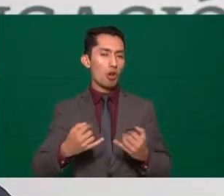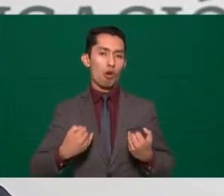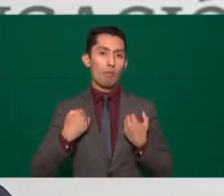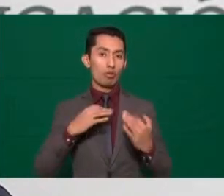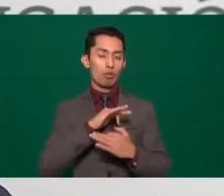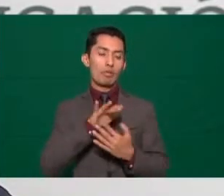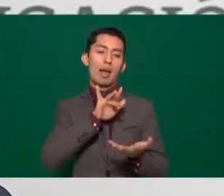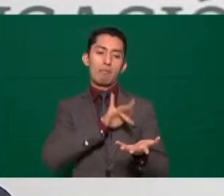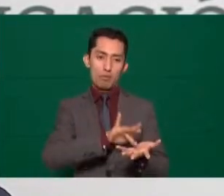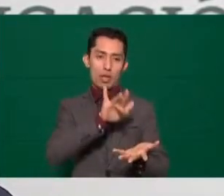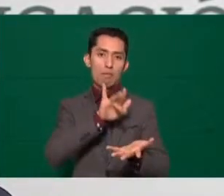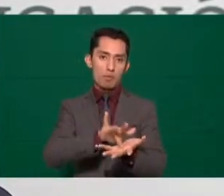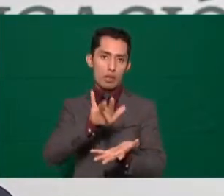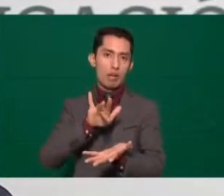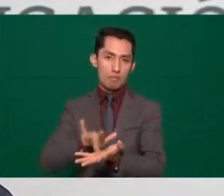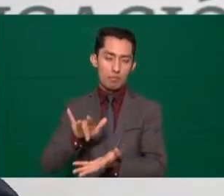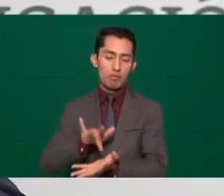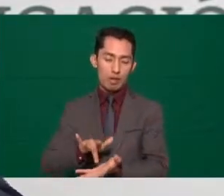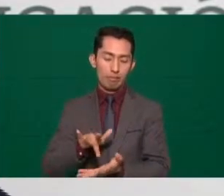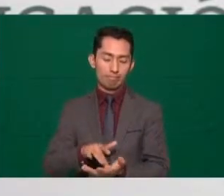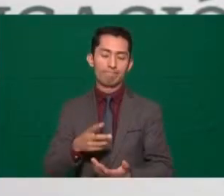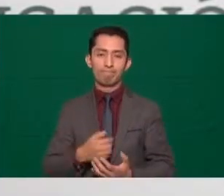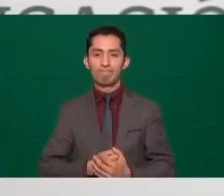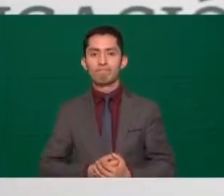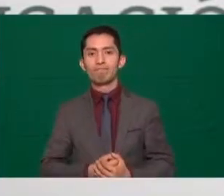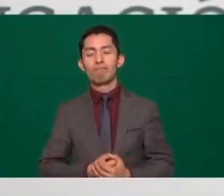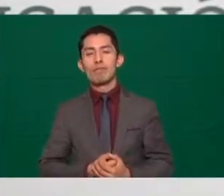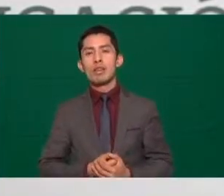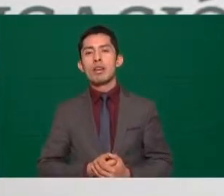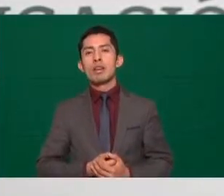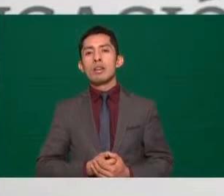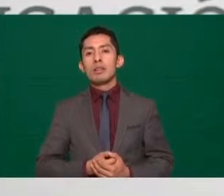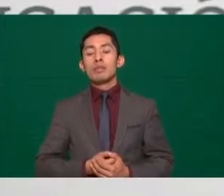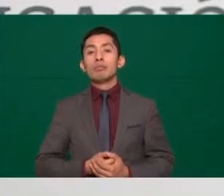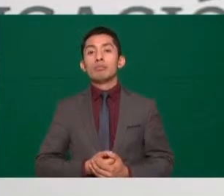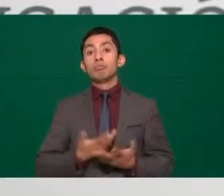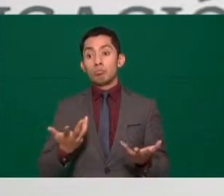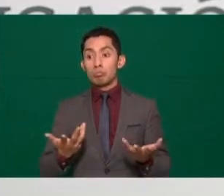Vamos a que los jóvenes que no tienen trabajo